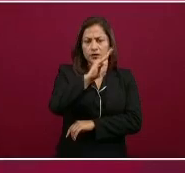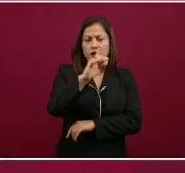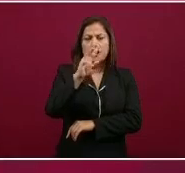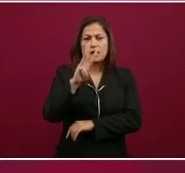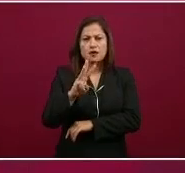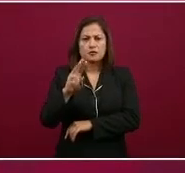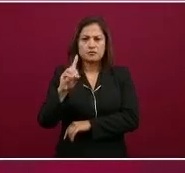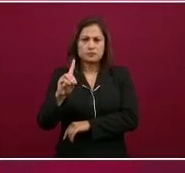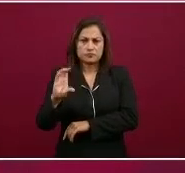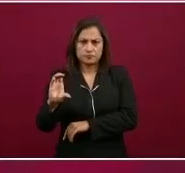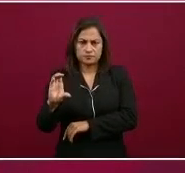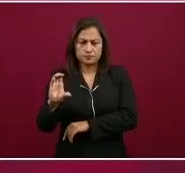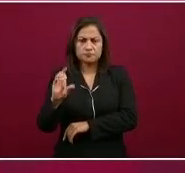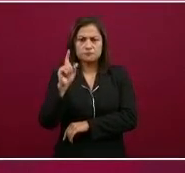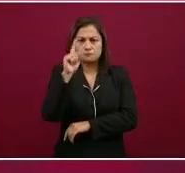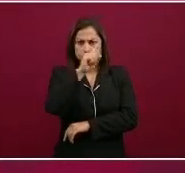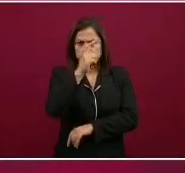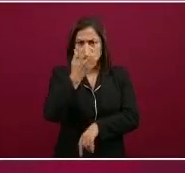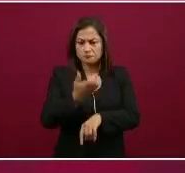que